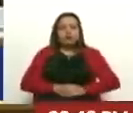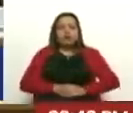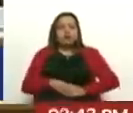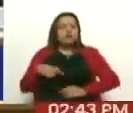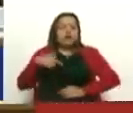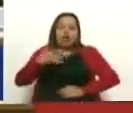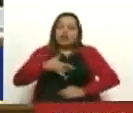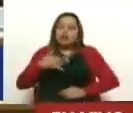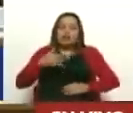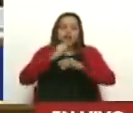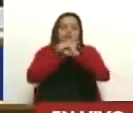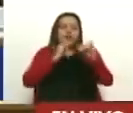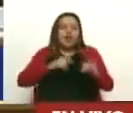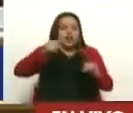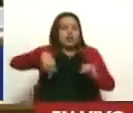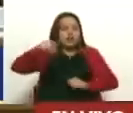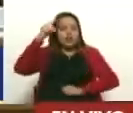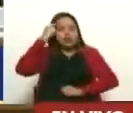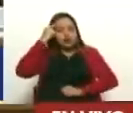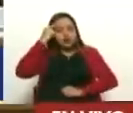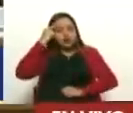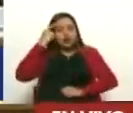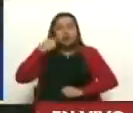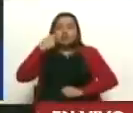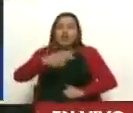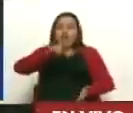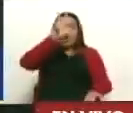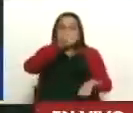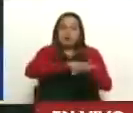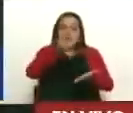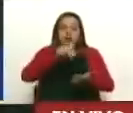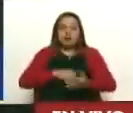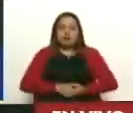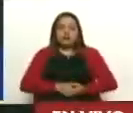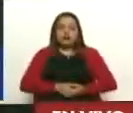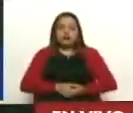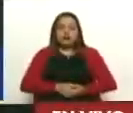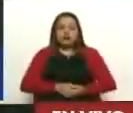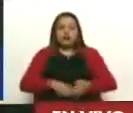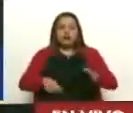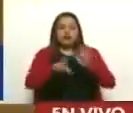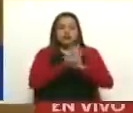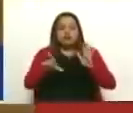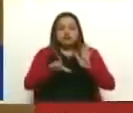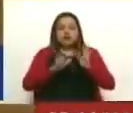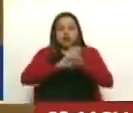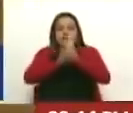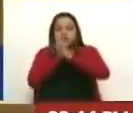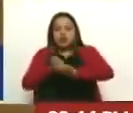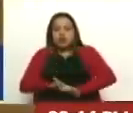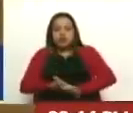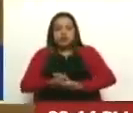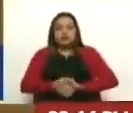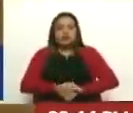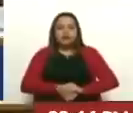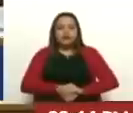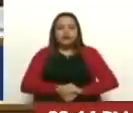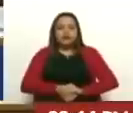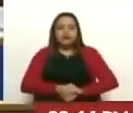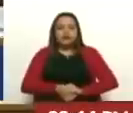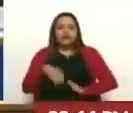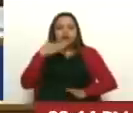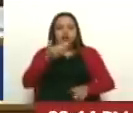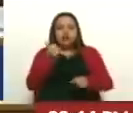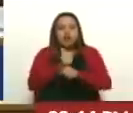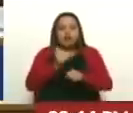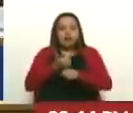feliz del día de hoy declarar sancionada la ley orgánica de extinción de dominio, gracias al trabajo de